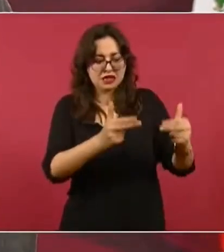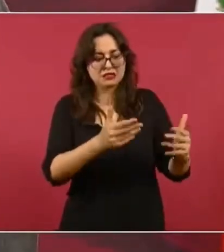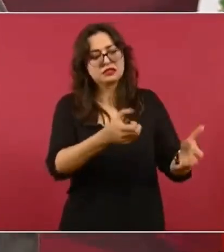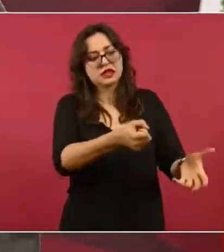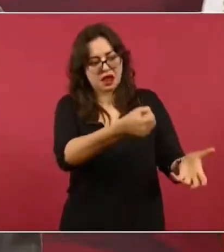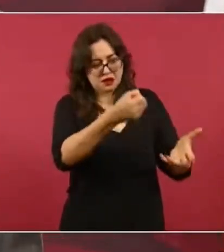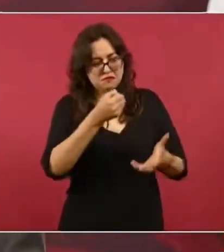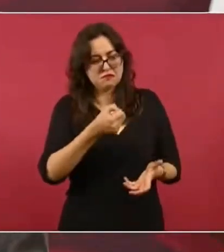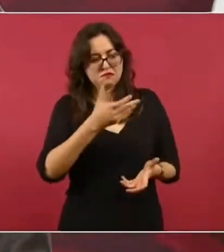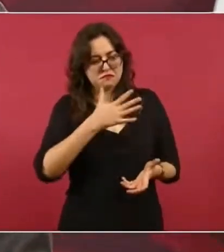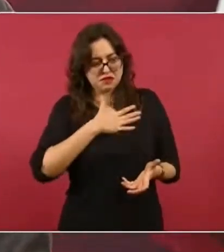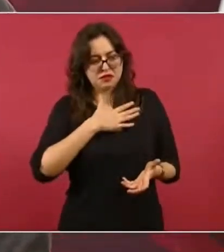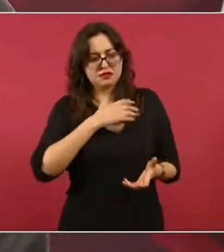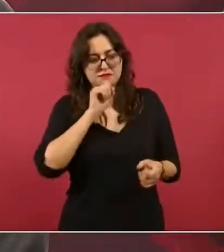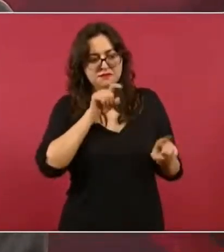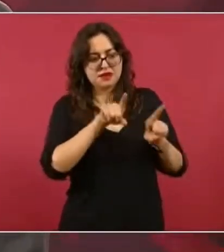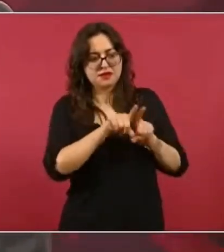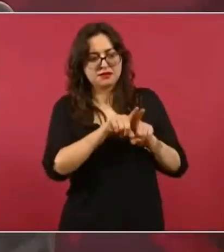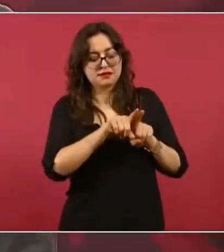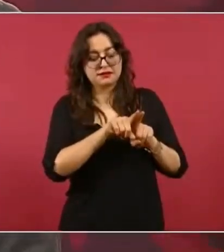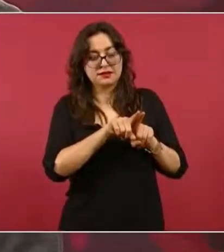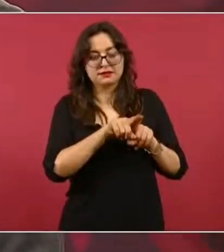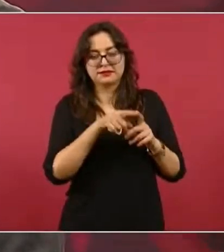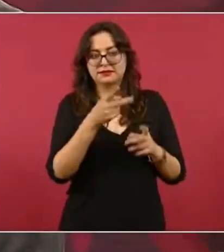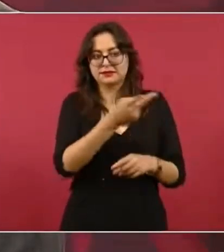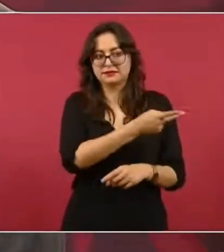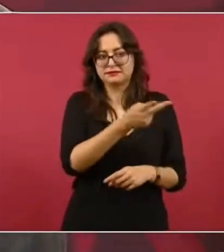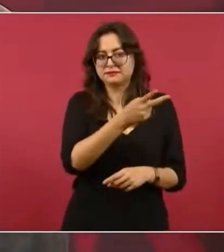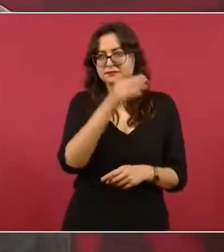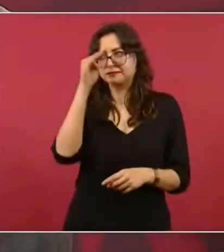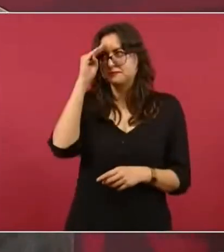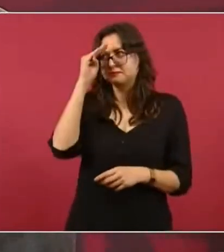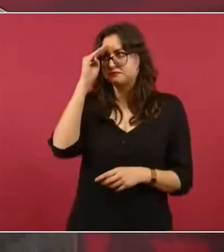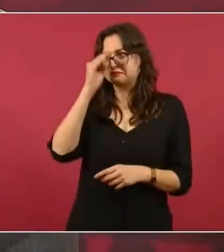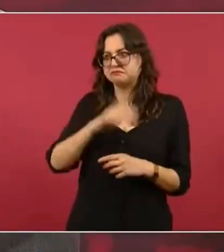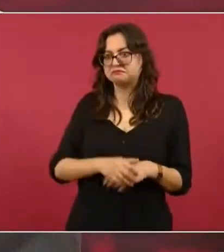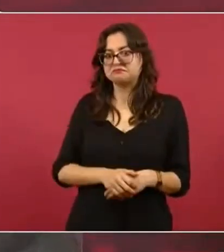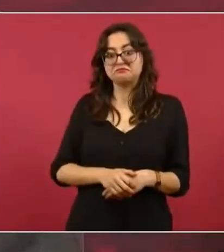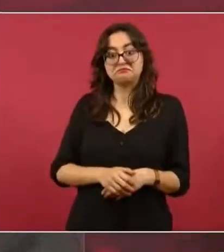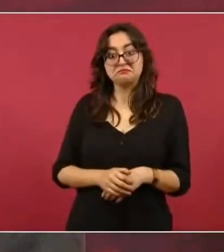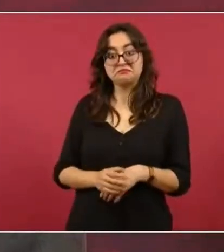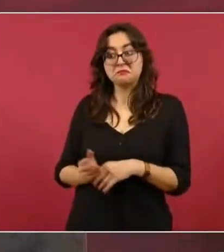deciden eliminarlos a todos, los familiares.